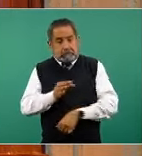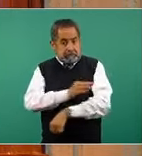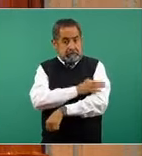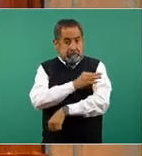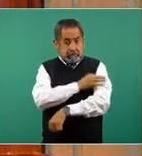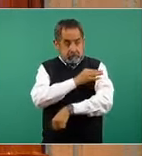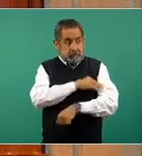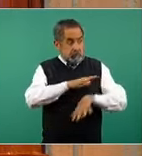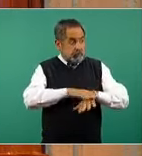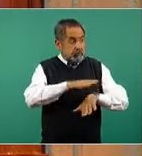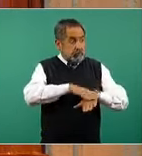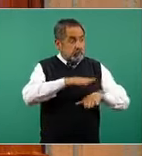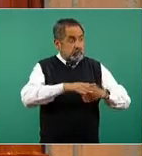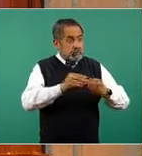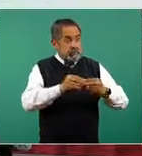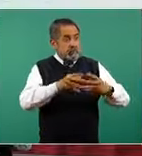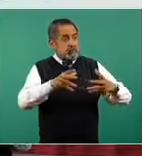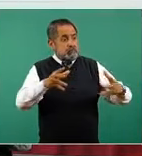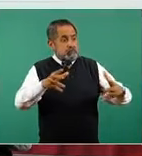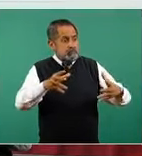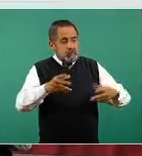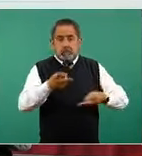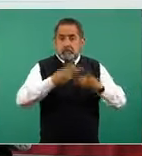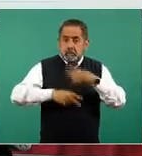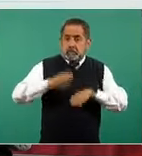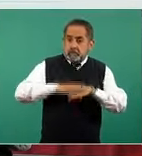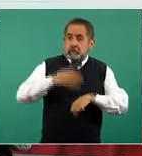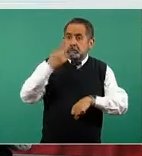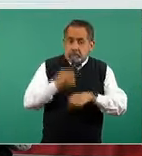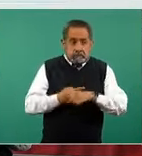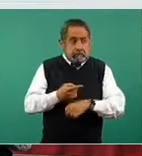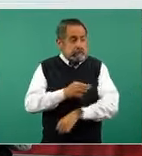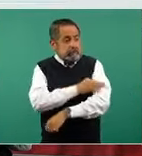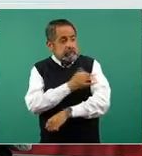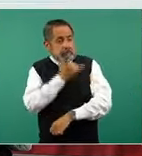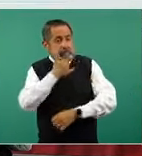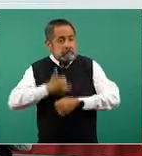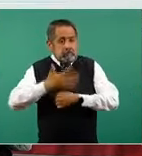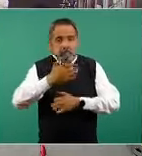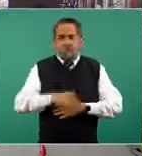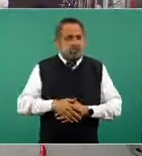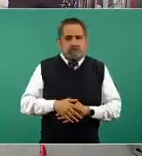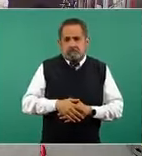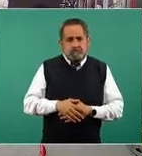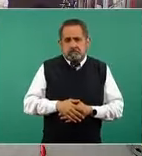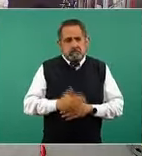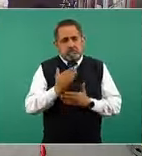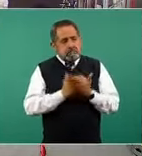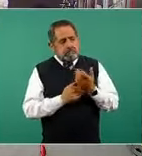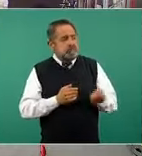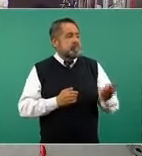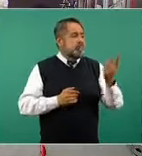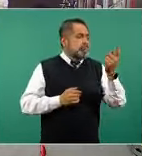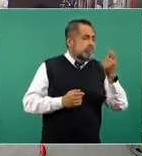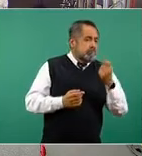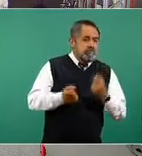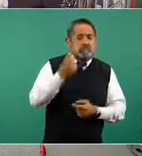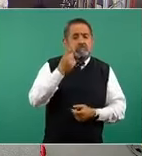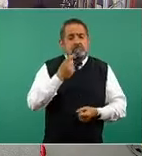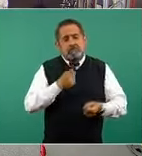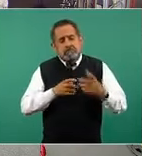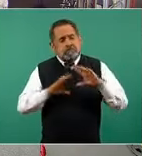aplicadas se ha incrementado, no se han incrementado con esa misma velocidad los eventos supuestamente asociados a la vacunación,